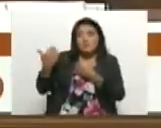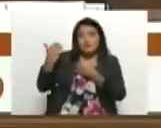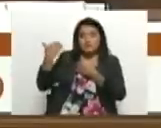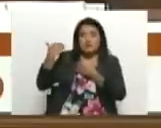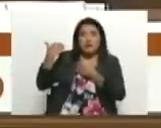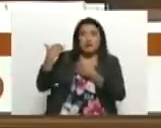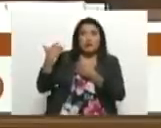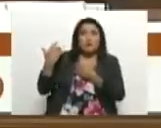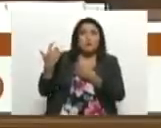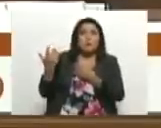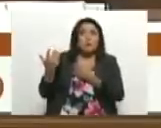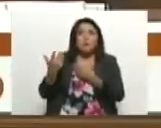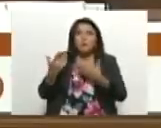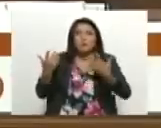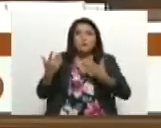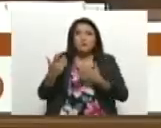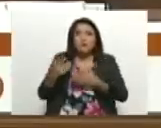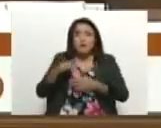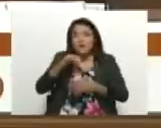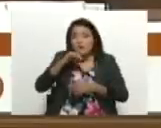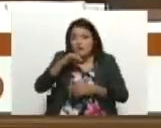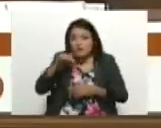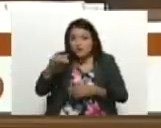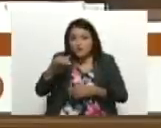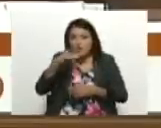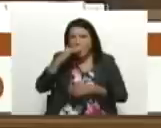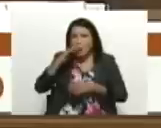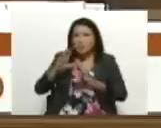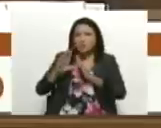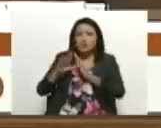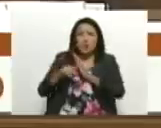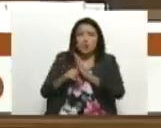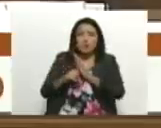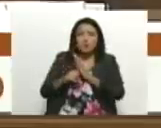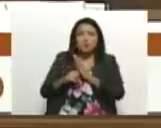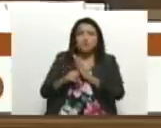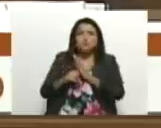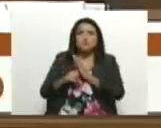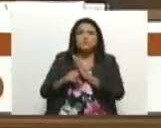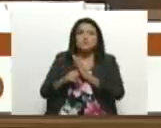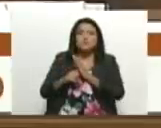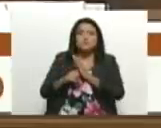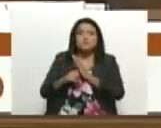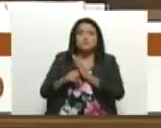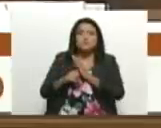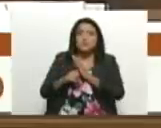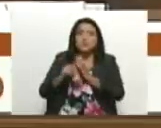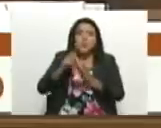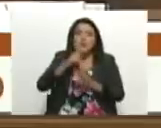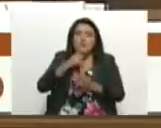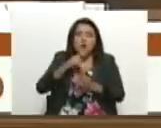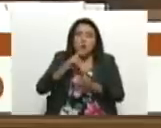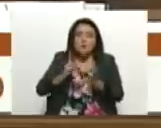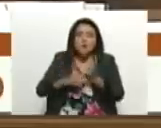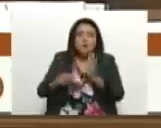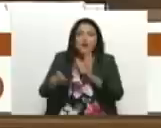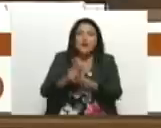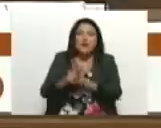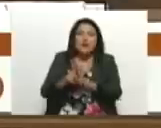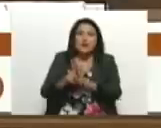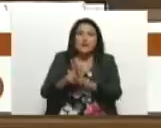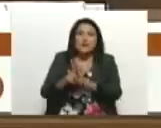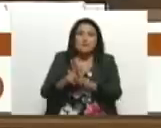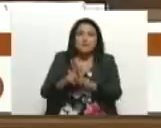las llamadas denuncias que se hacían sobre hechos de corrupción, fue la total impunidad en materia